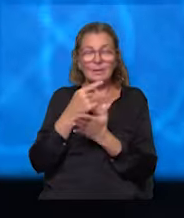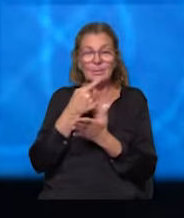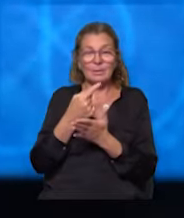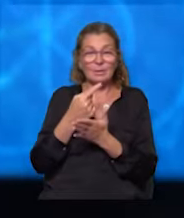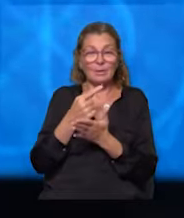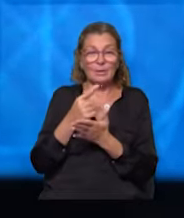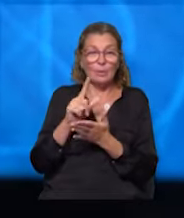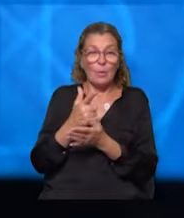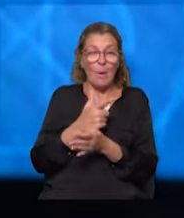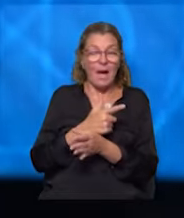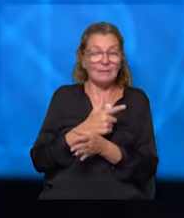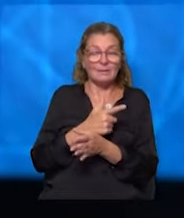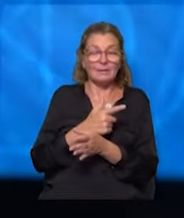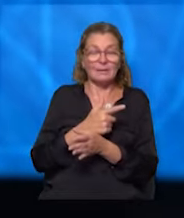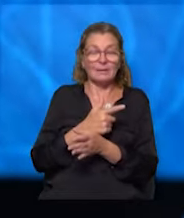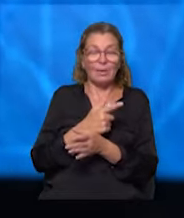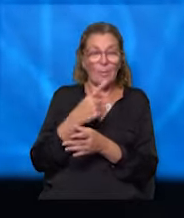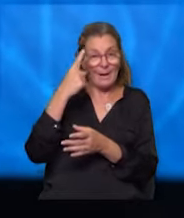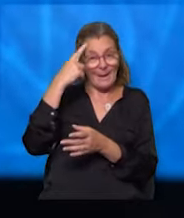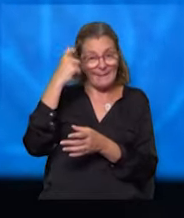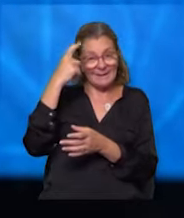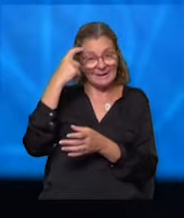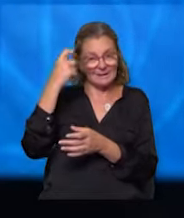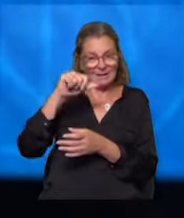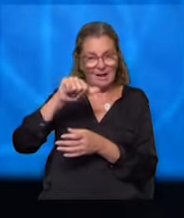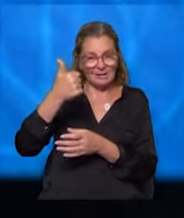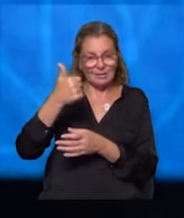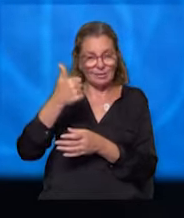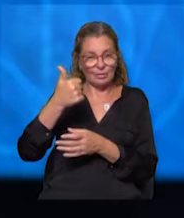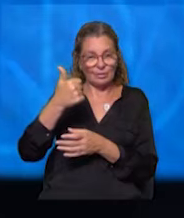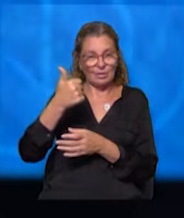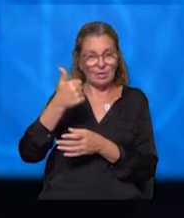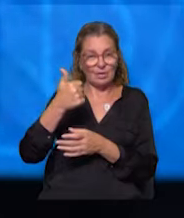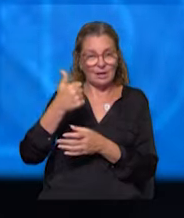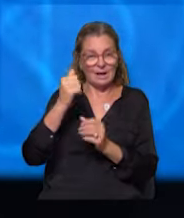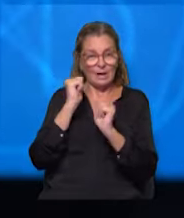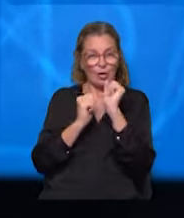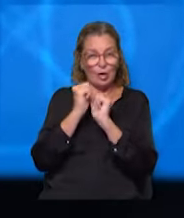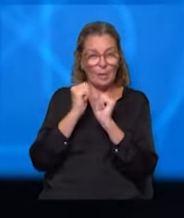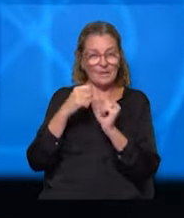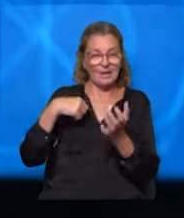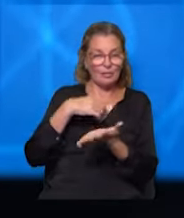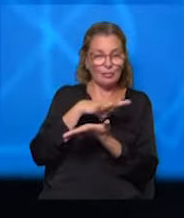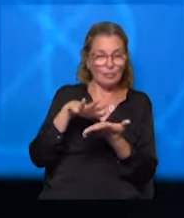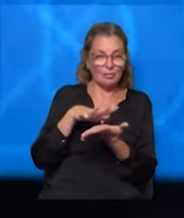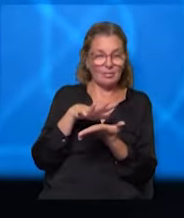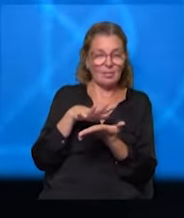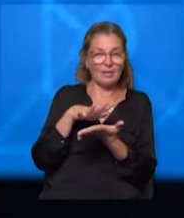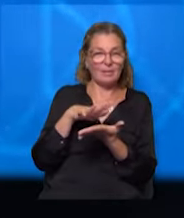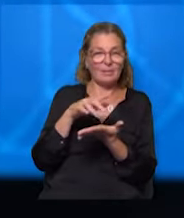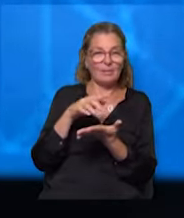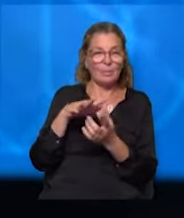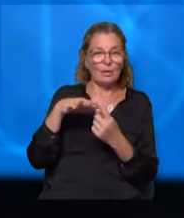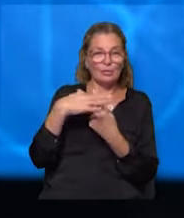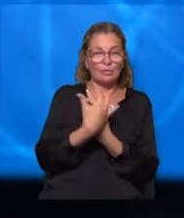que no existen experiencias exitosas en el terreno económico y social en contextos